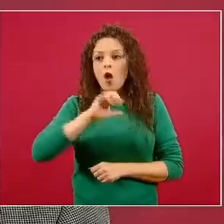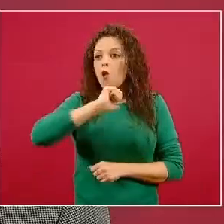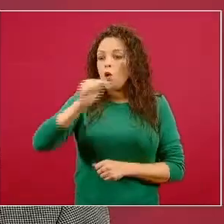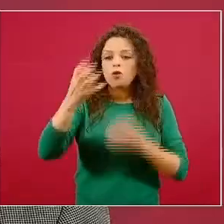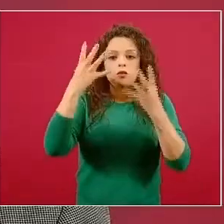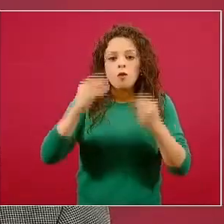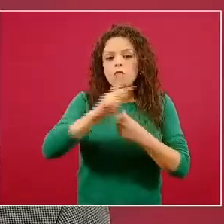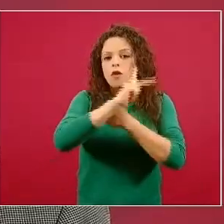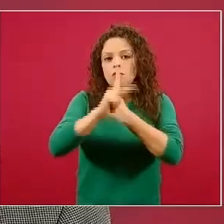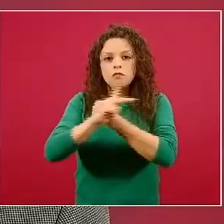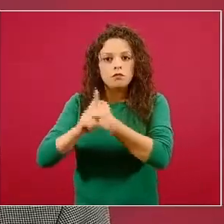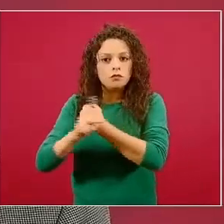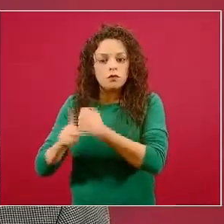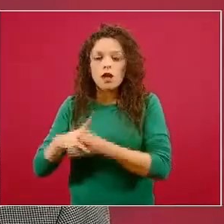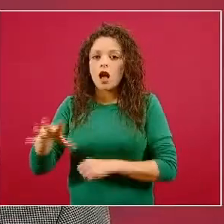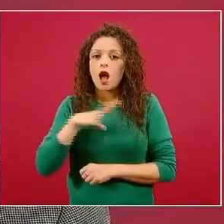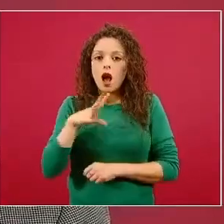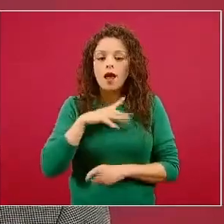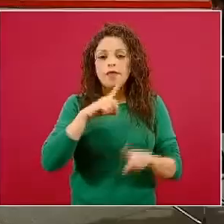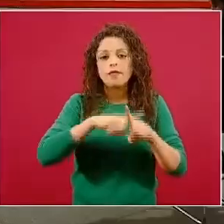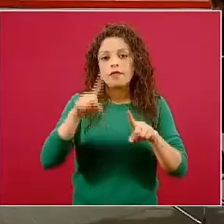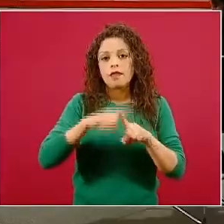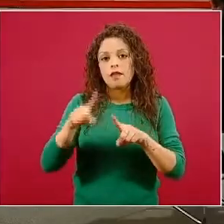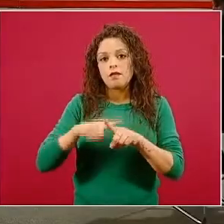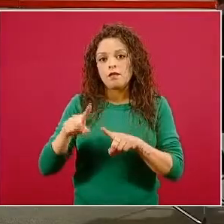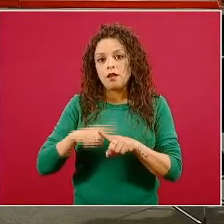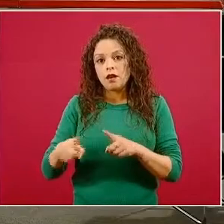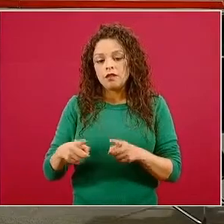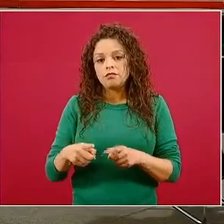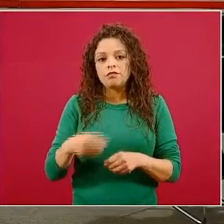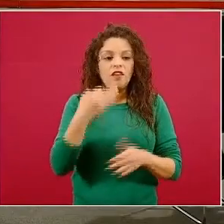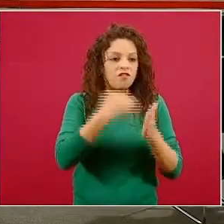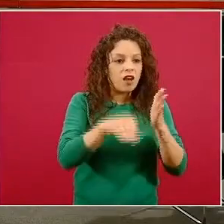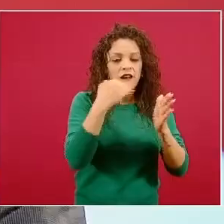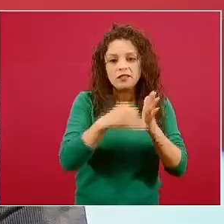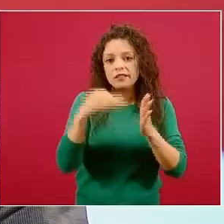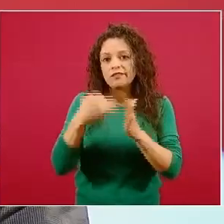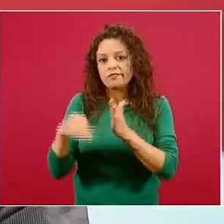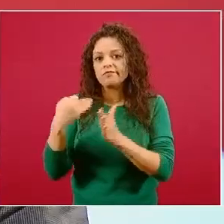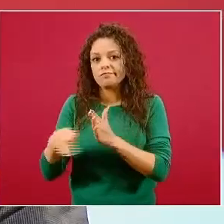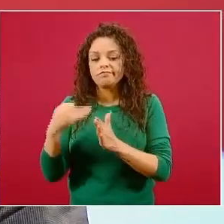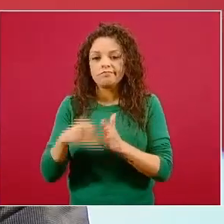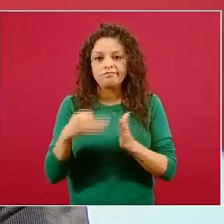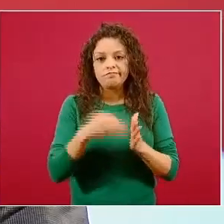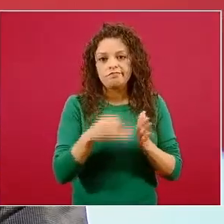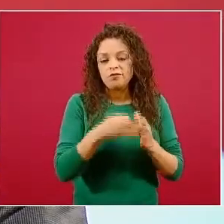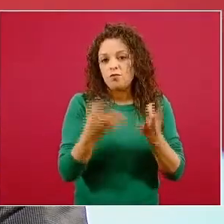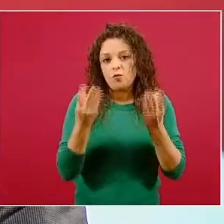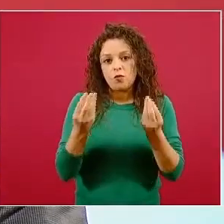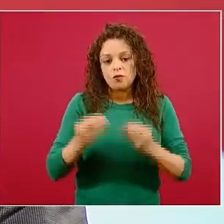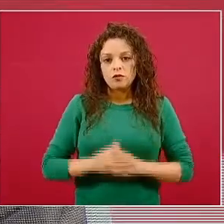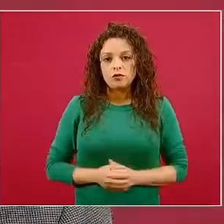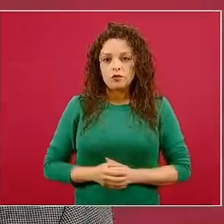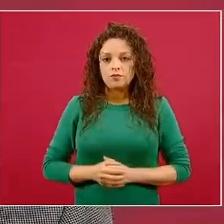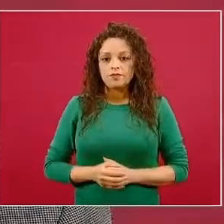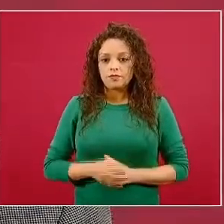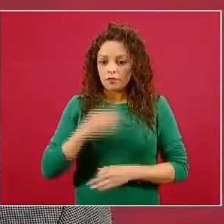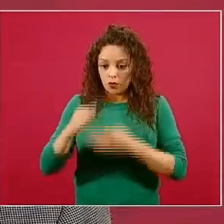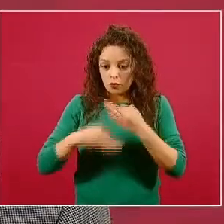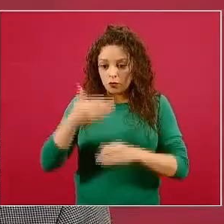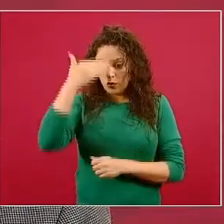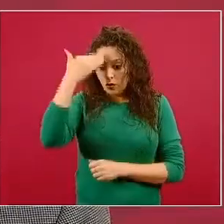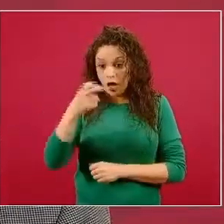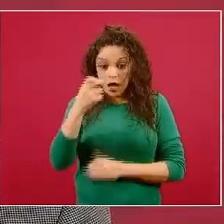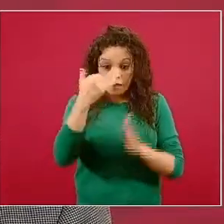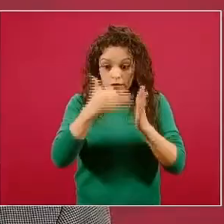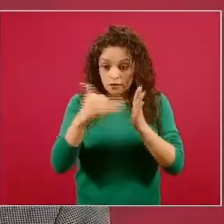vivido por mucho tiempo con importantes carencias. Y, como sabemos todos, las carencias se asocian a